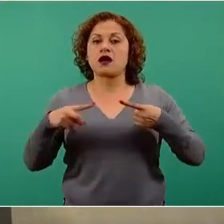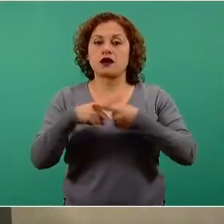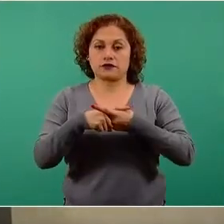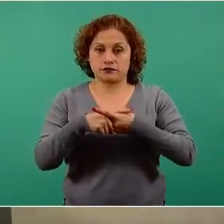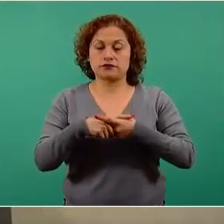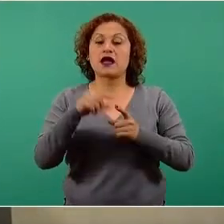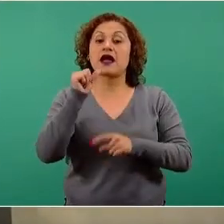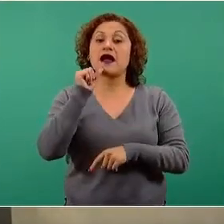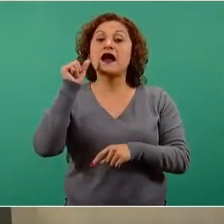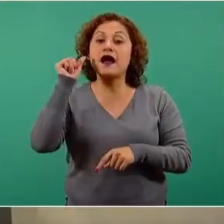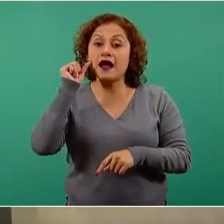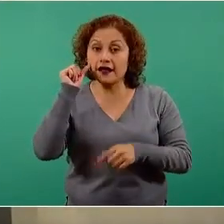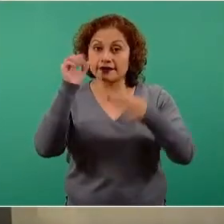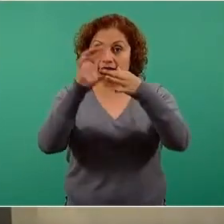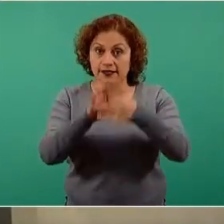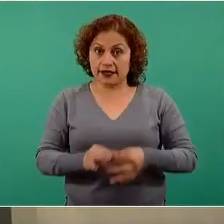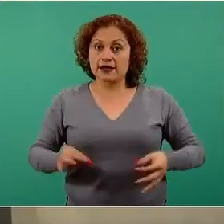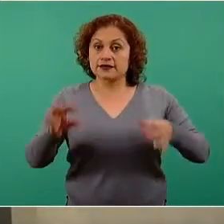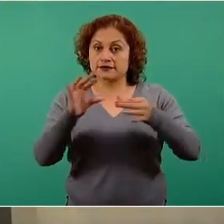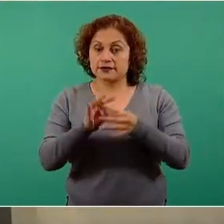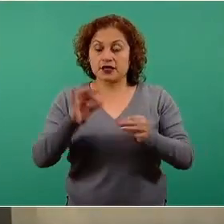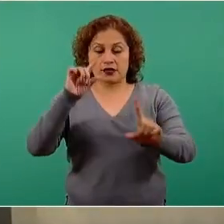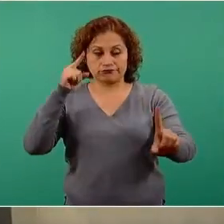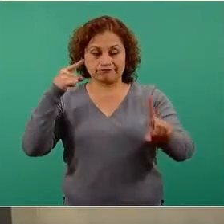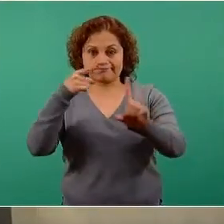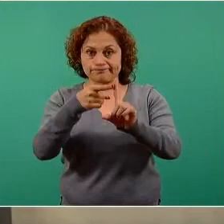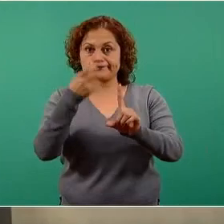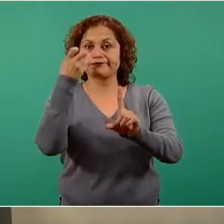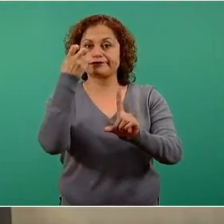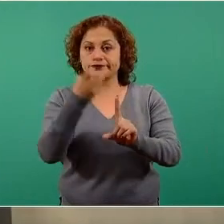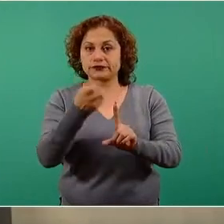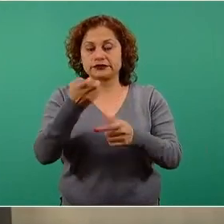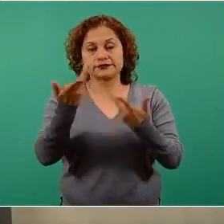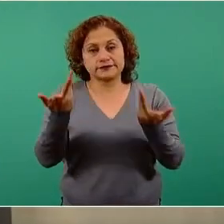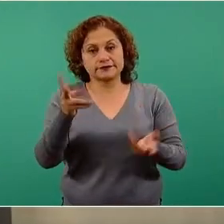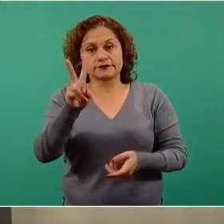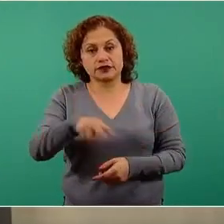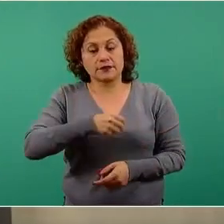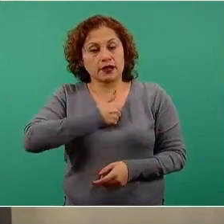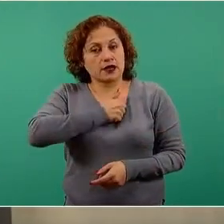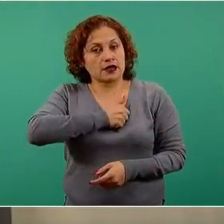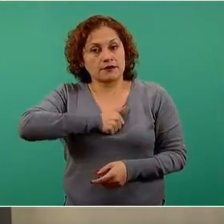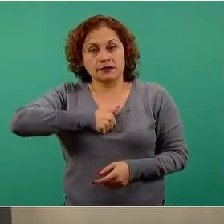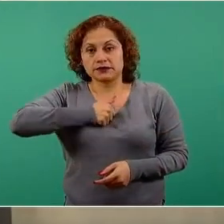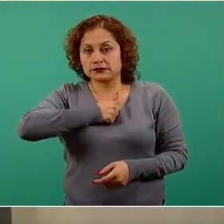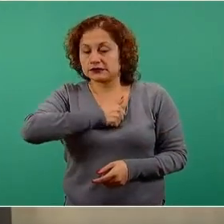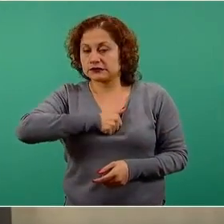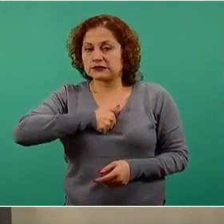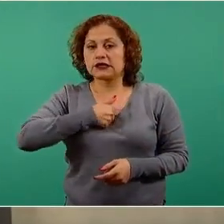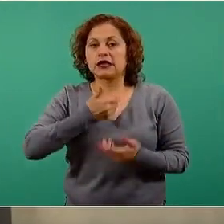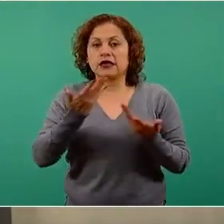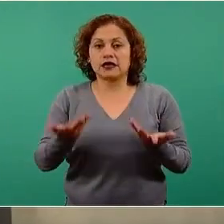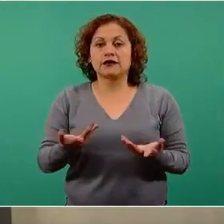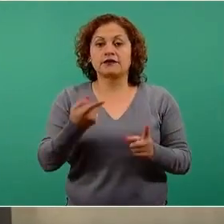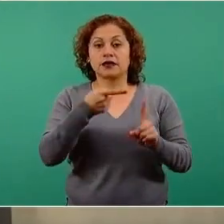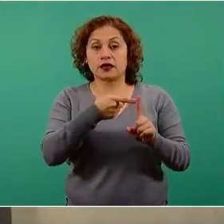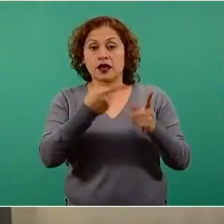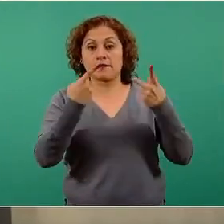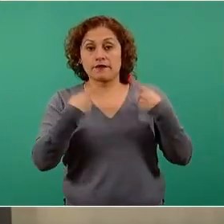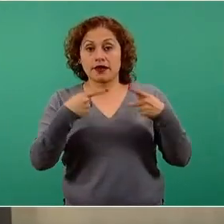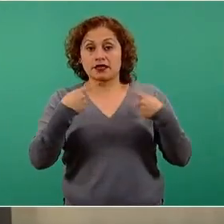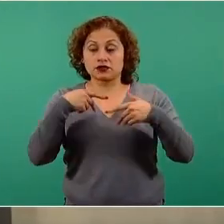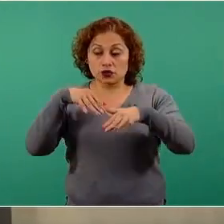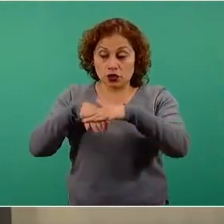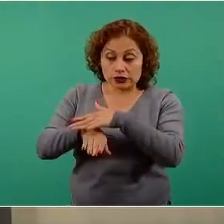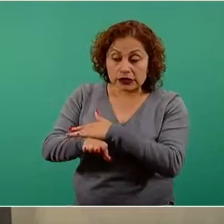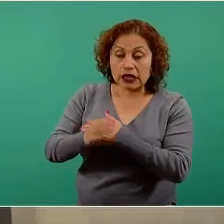detallamos una situación muy específica de un lamentable caso que fue fatal. Explicamos que está en un estudio